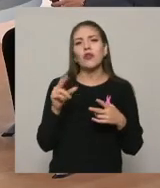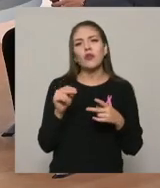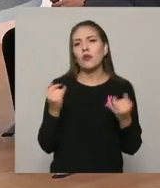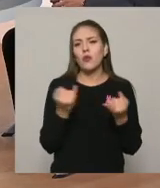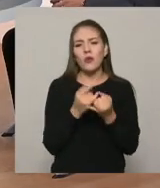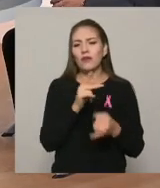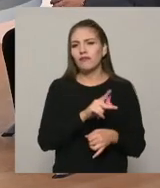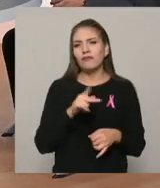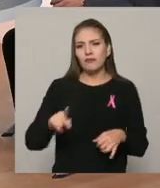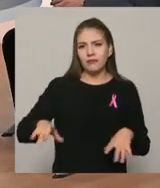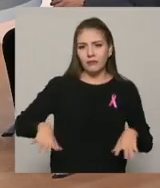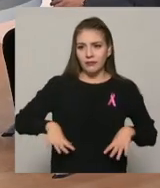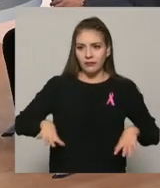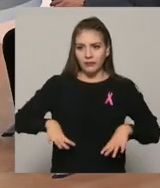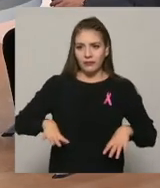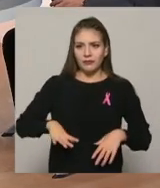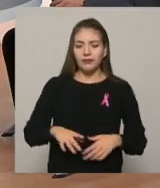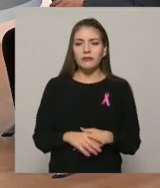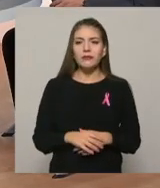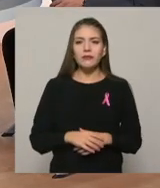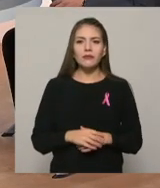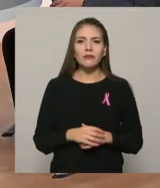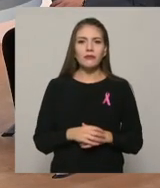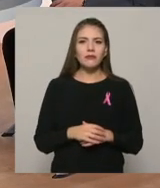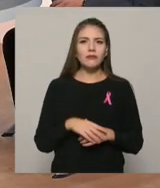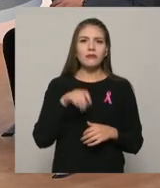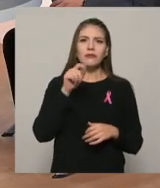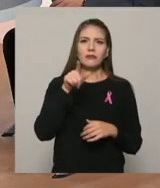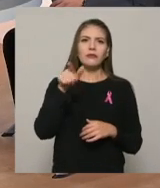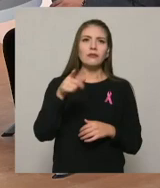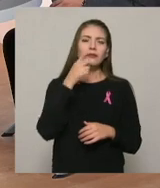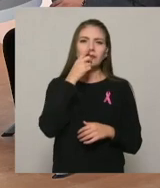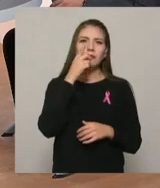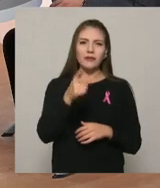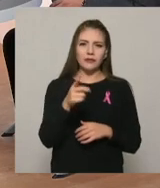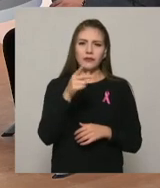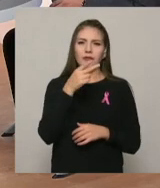comentar también, como tú mencionas, a propósito de lo que tú mismo estás diciendo,